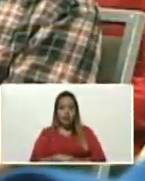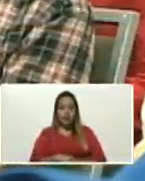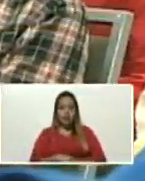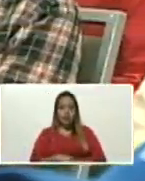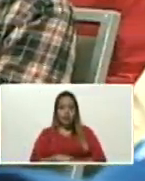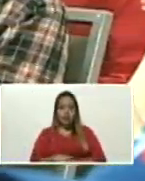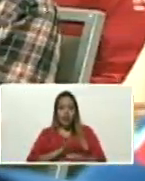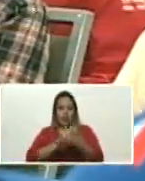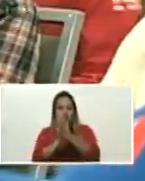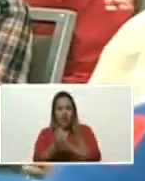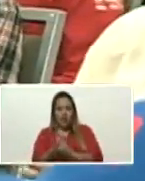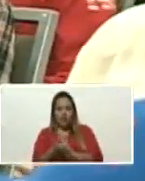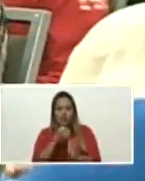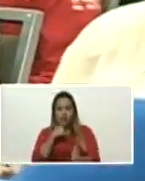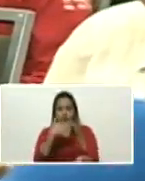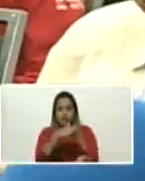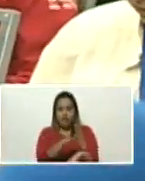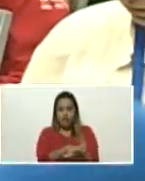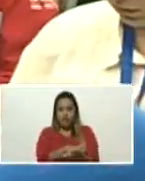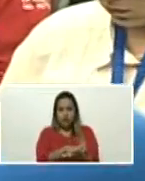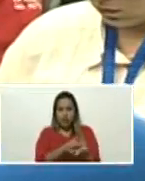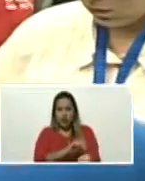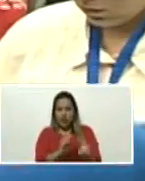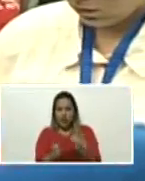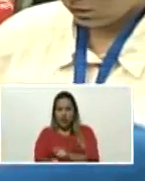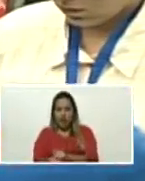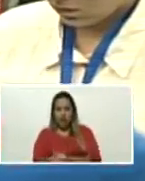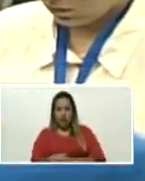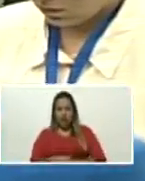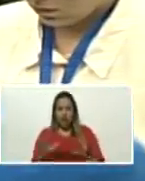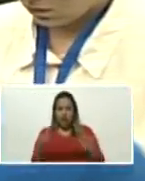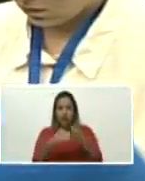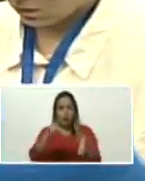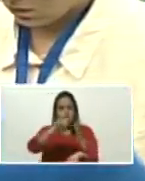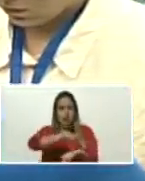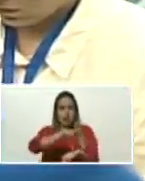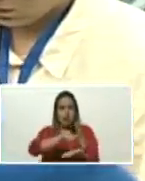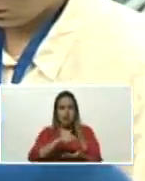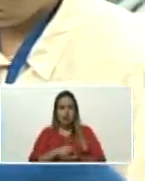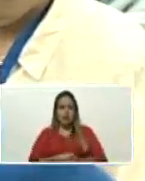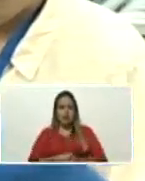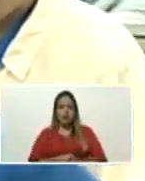extinto, difunto y enterrado Grupo de Lima.